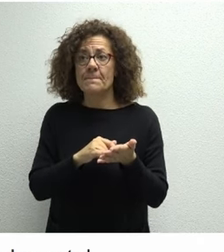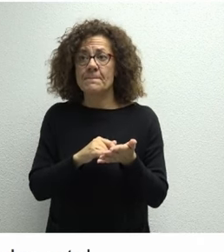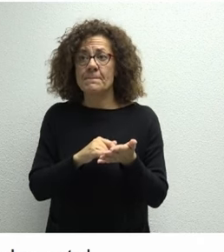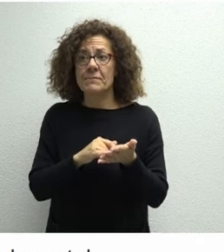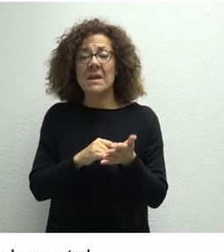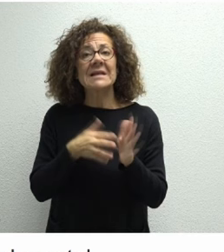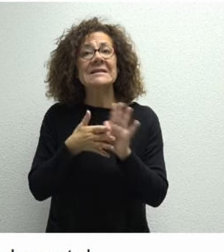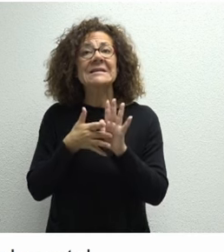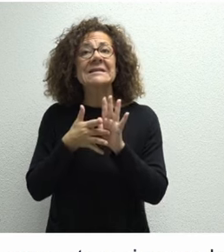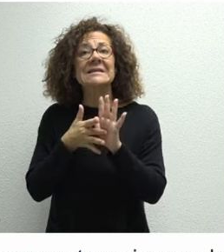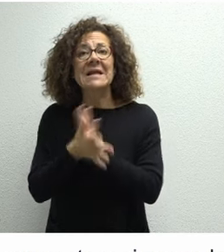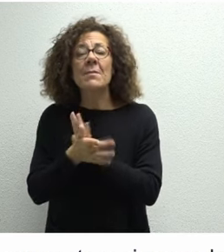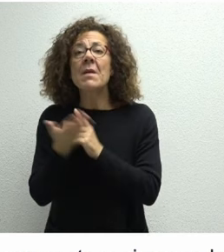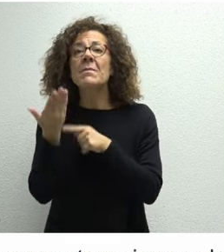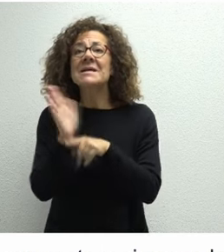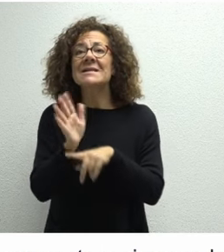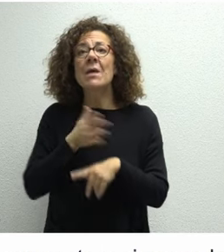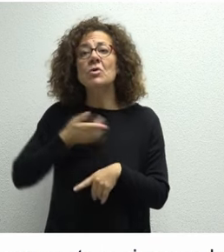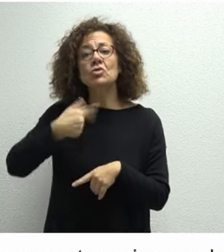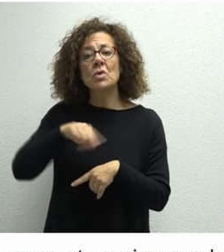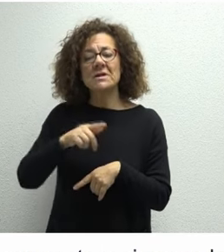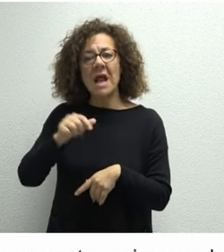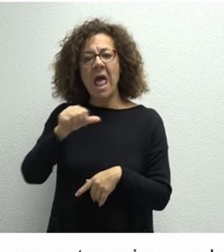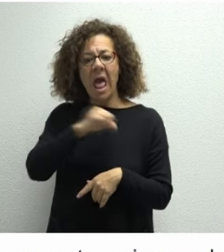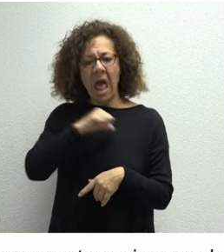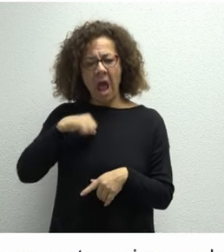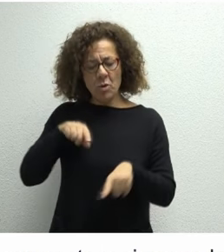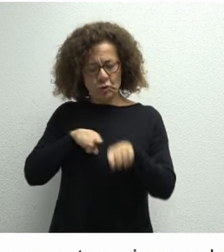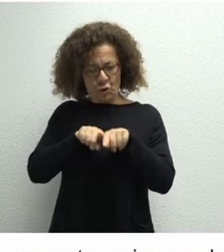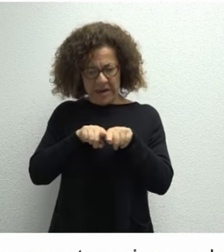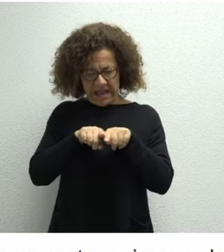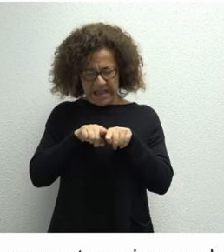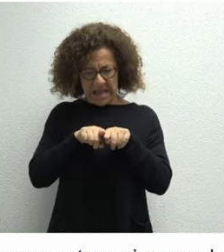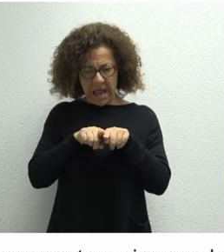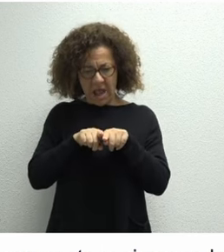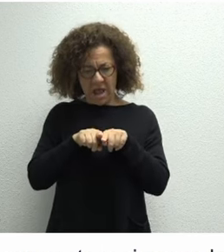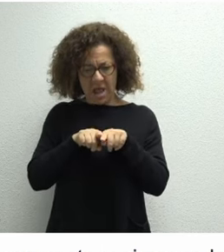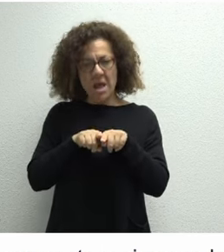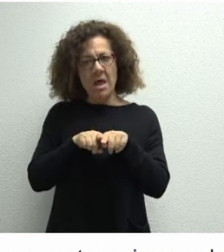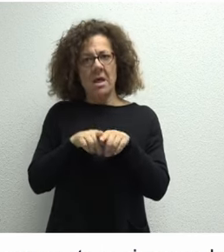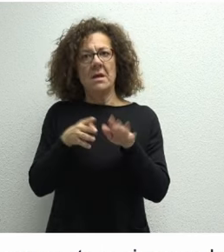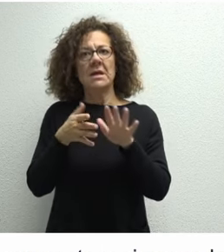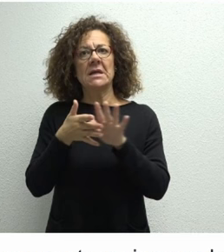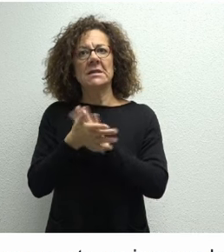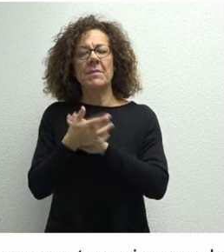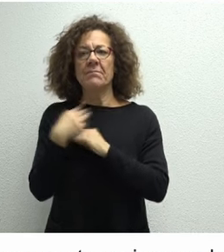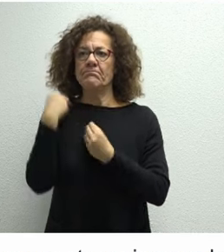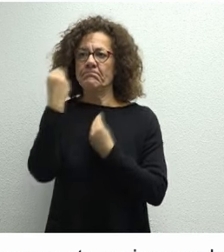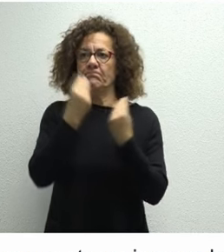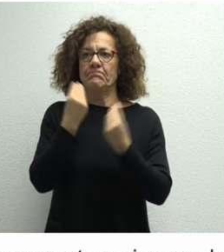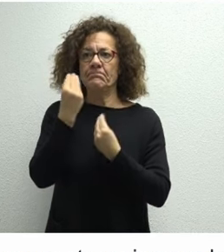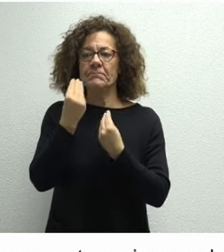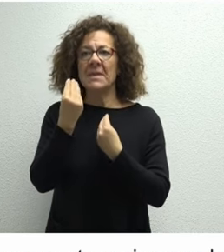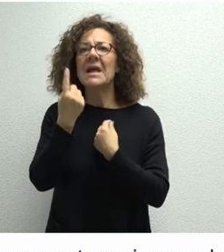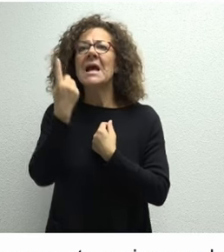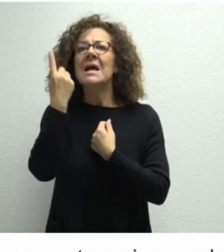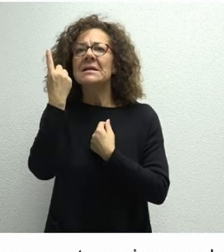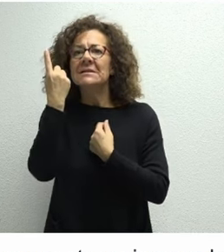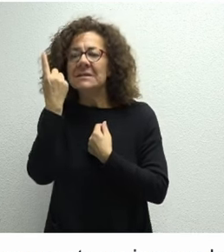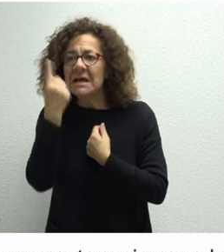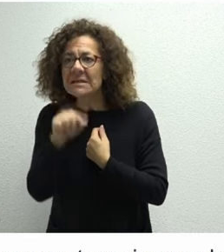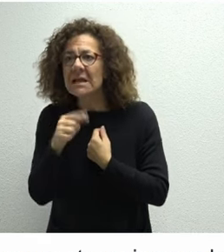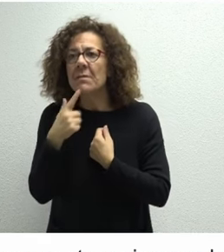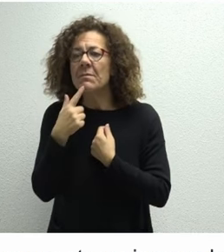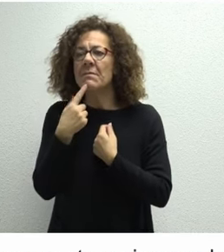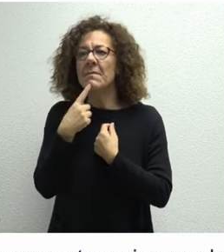que siempre presentar nuestra propia autocrítica no que empezamos a a a plantear y que ya se ha comentado tamb esta mañana la